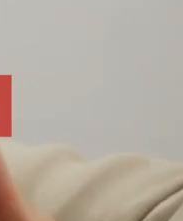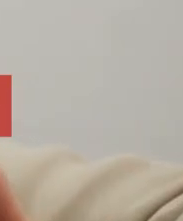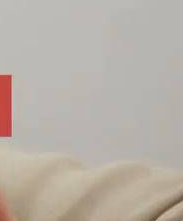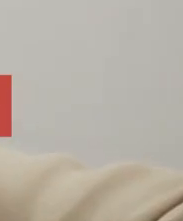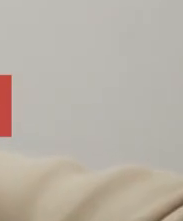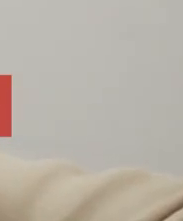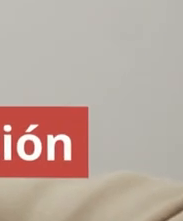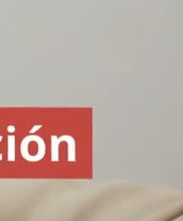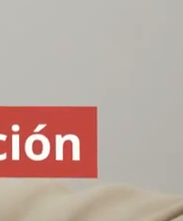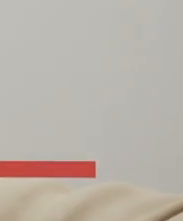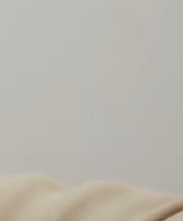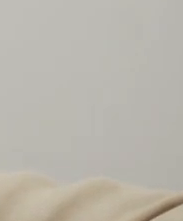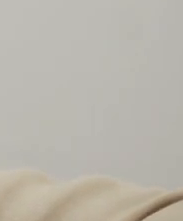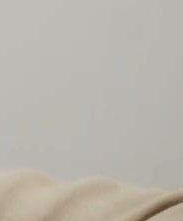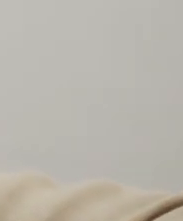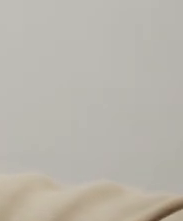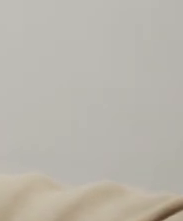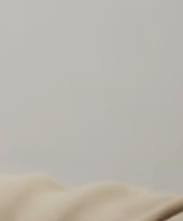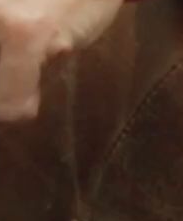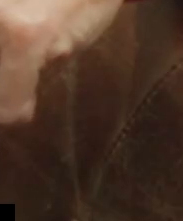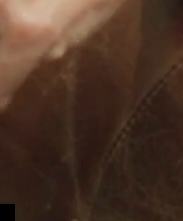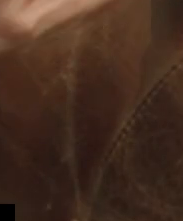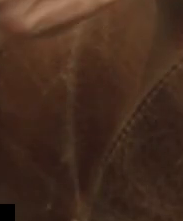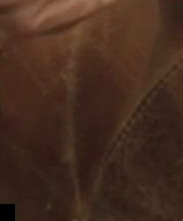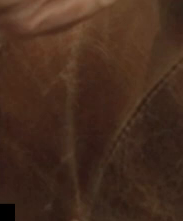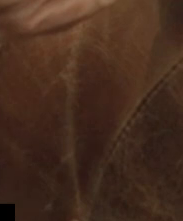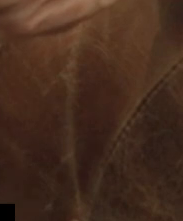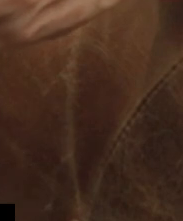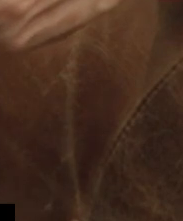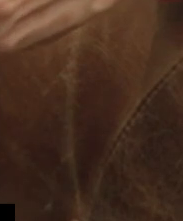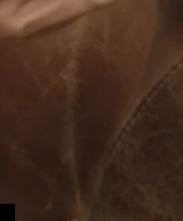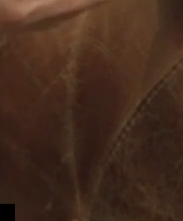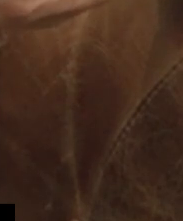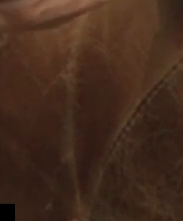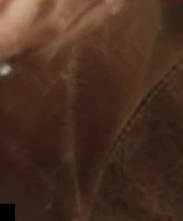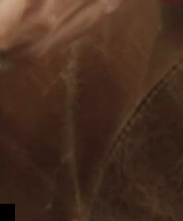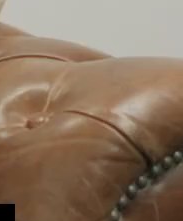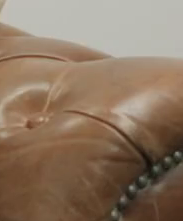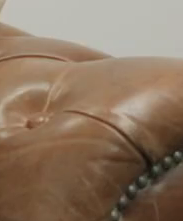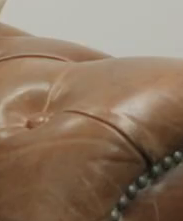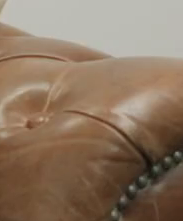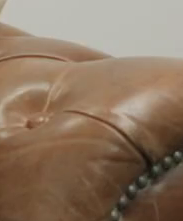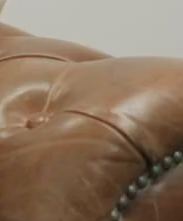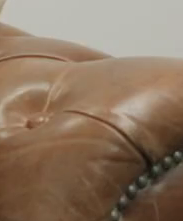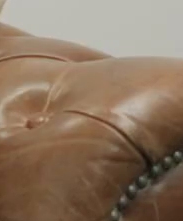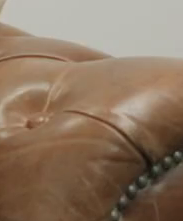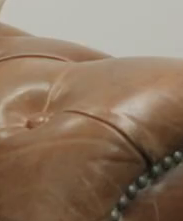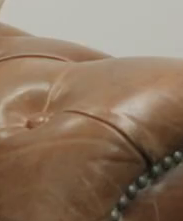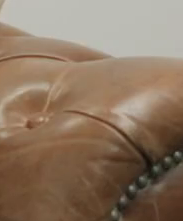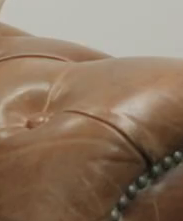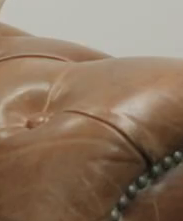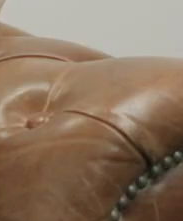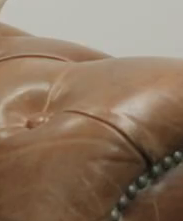bien aplicada es un facilitador. Puede hacer que nuestros trabajos sean más cómodos, menos